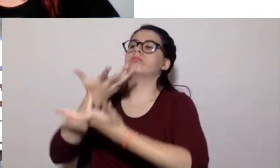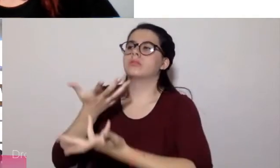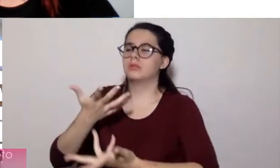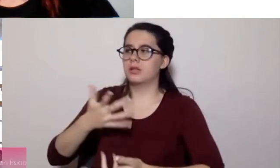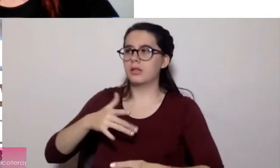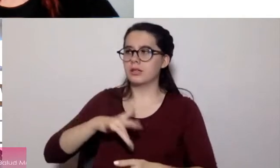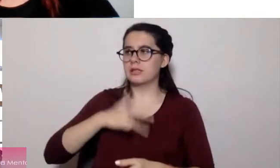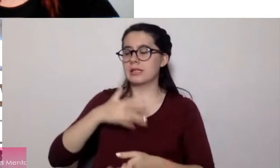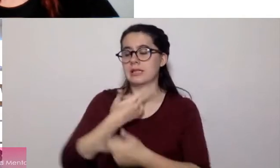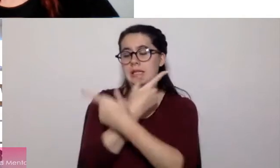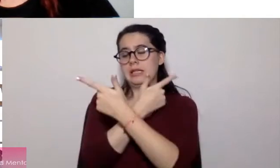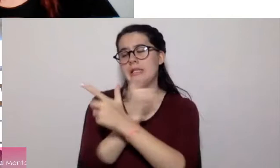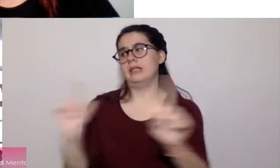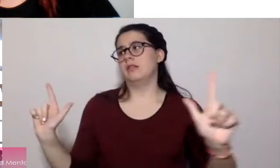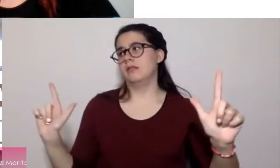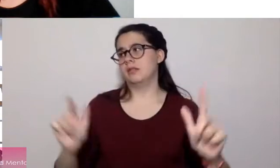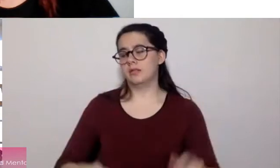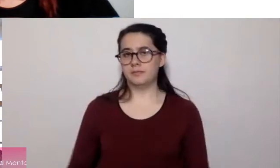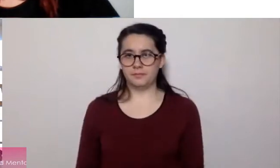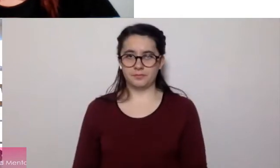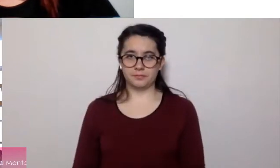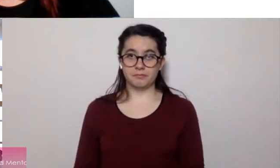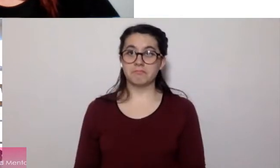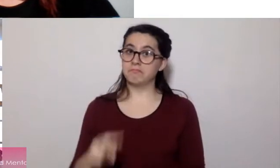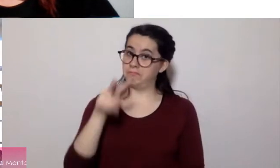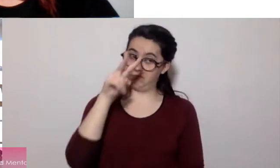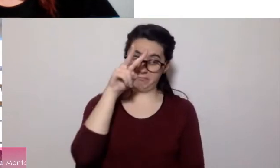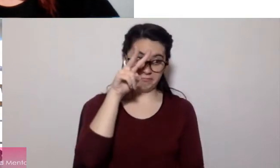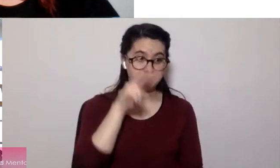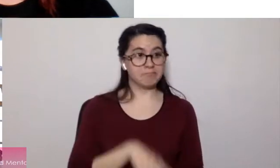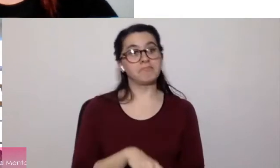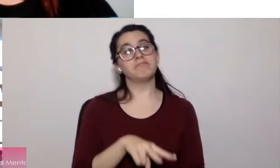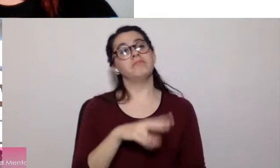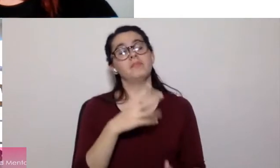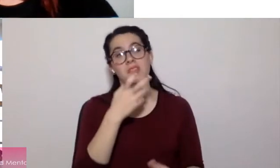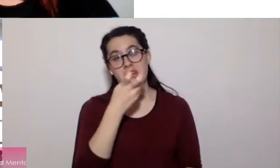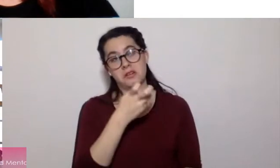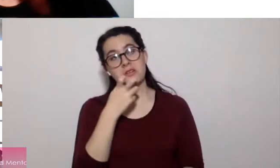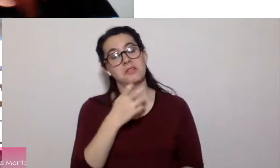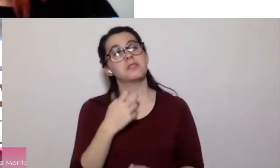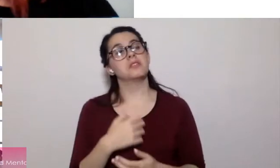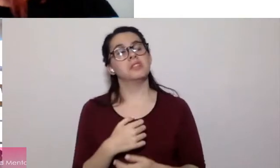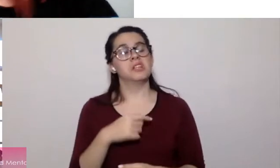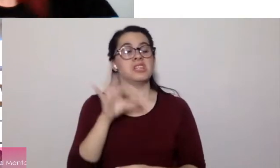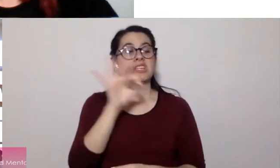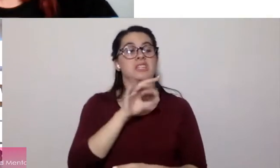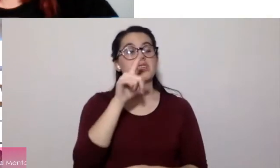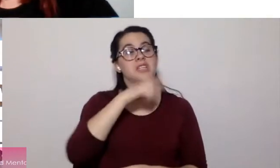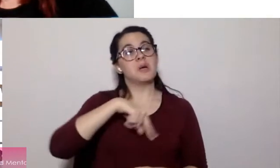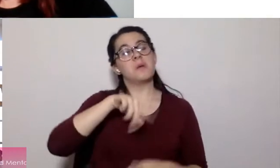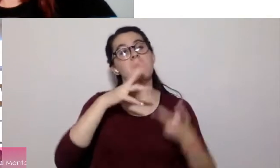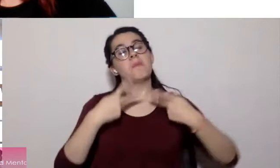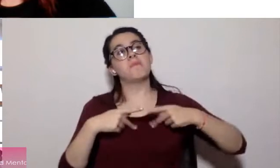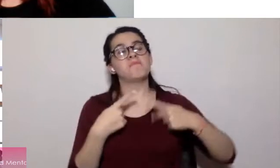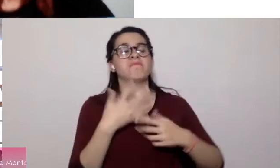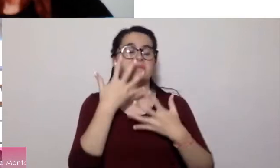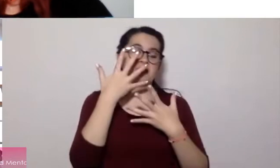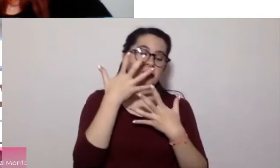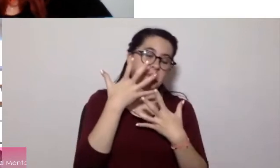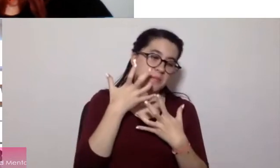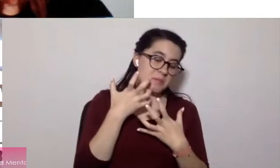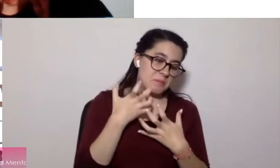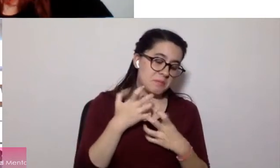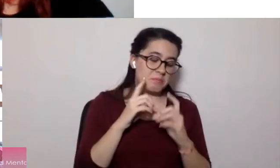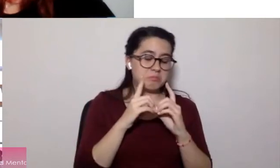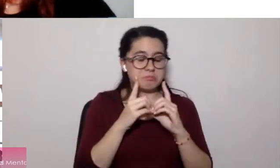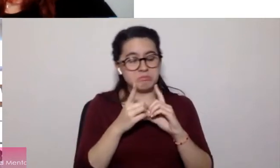Hombre, qué importante eso que dices. Y sí es cierto, si tú estás deprimido, si te sientes, como bien lo dijiste, bajoneado, no